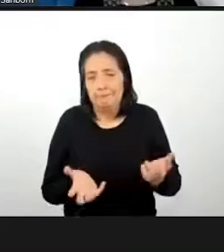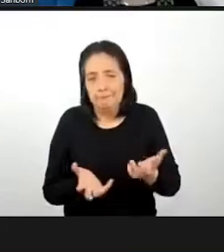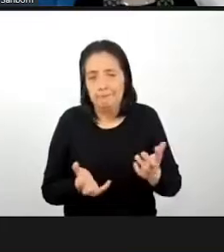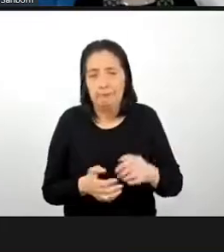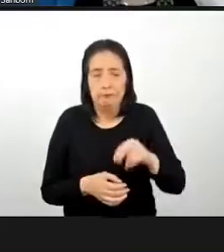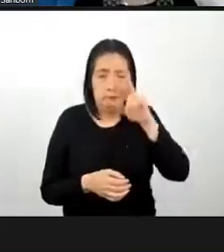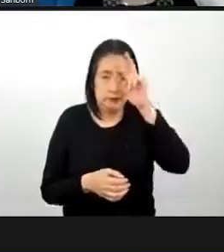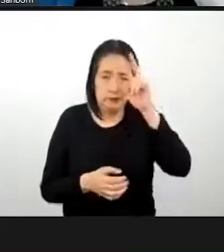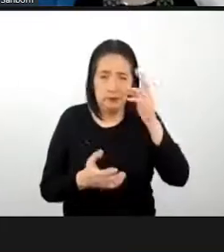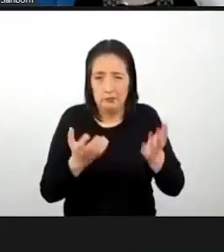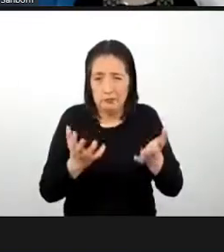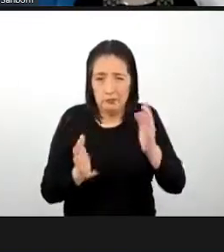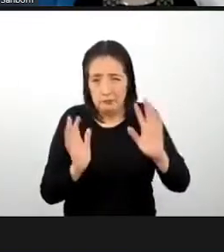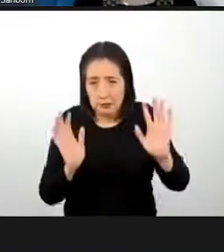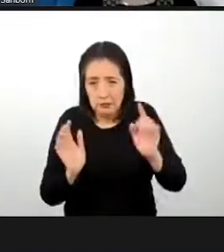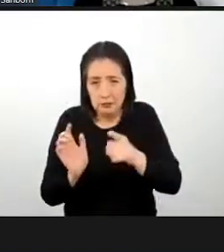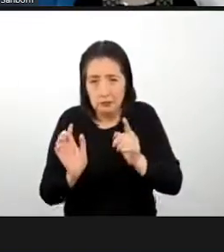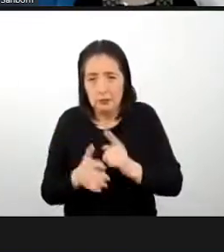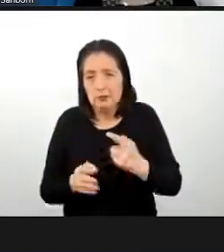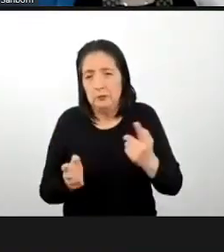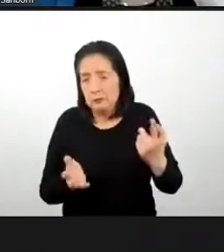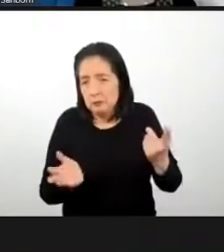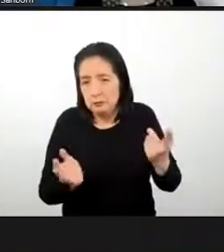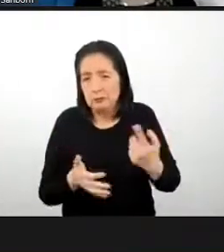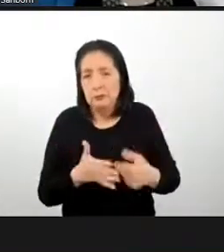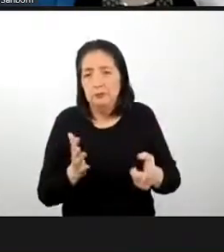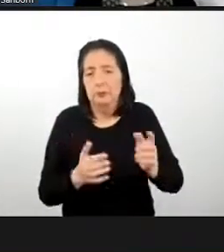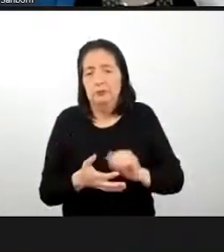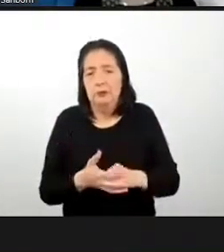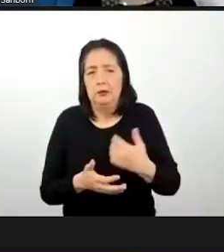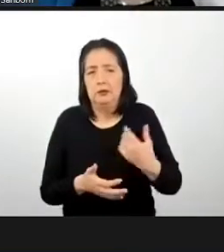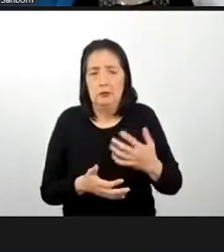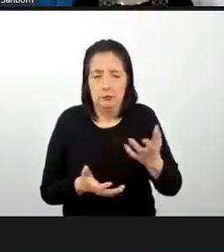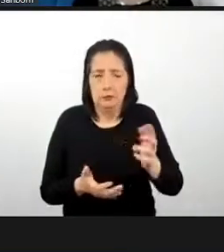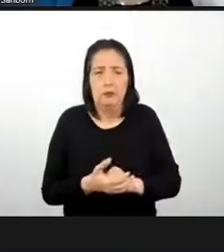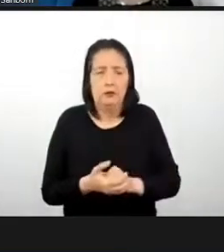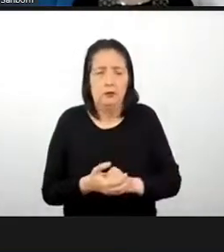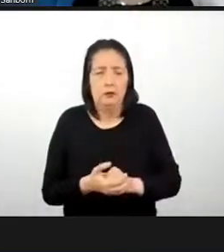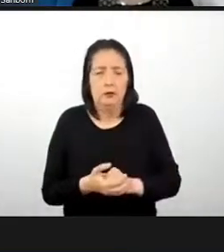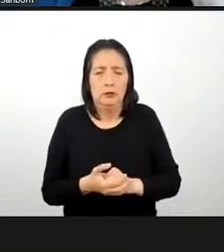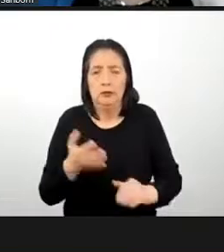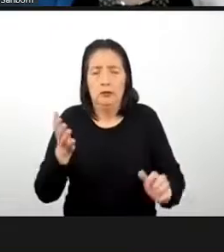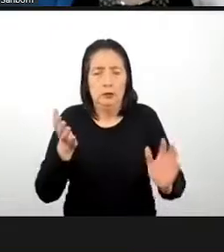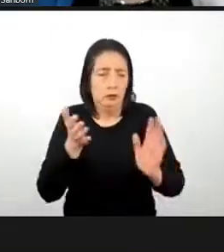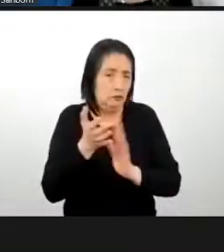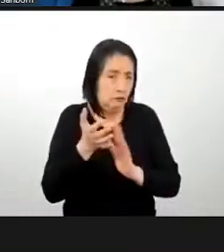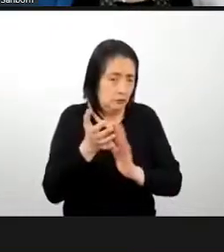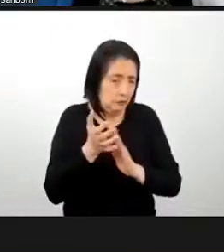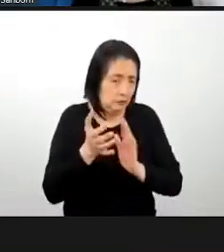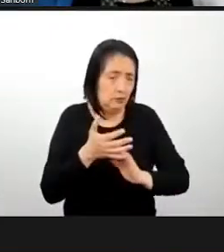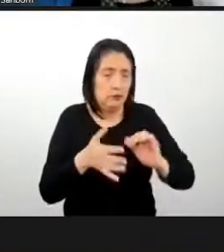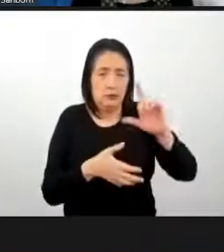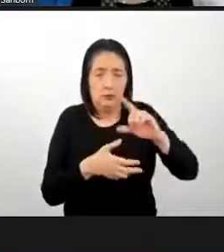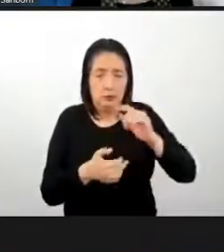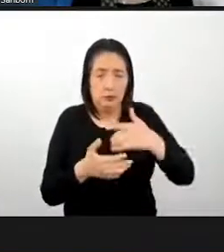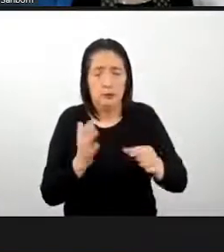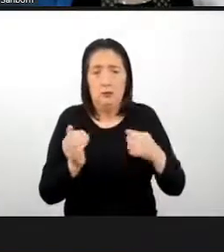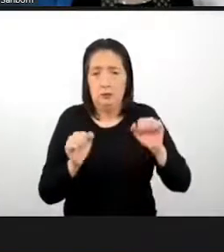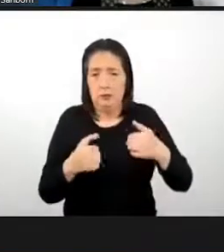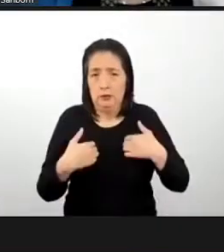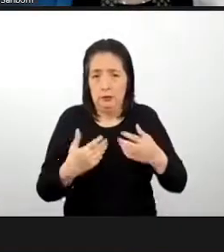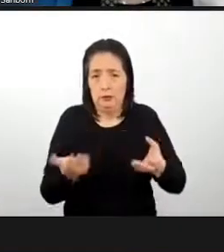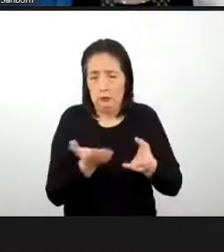Perú quizá no sea el caso, pero hay ataques muy importantes a las defensorías del pueblo en Latinoamérica. Lo tenemos documentado en